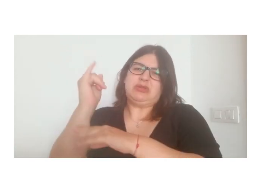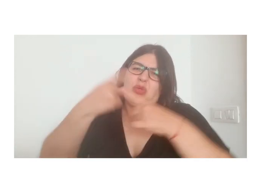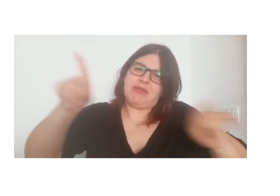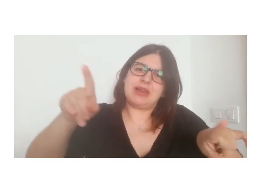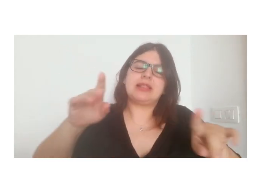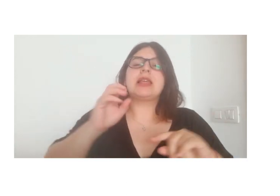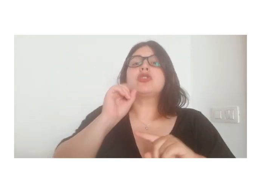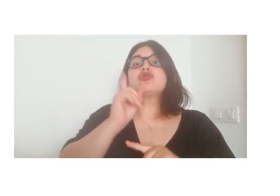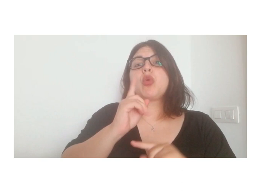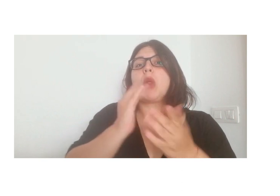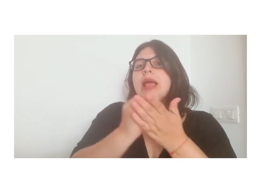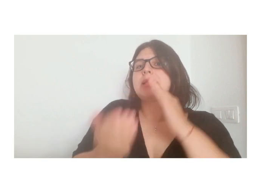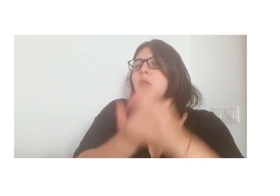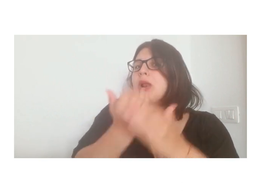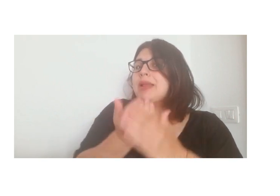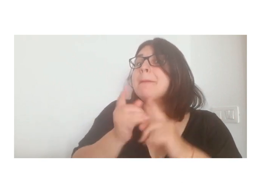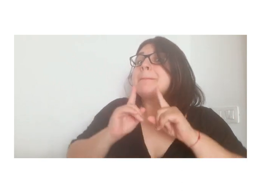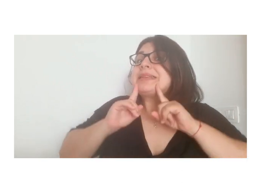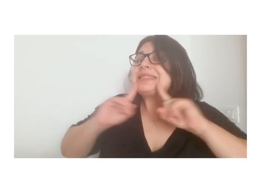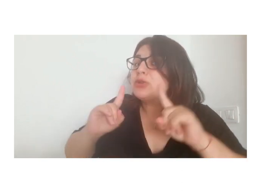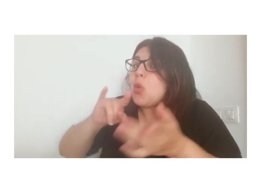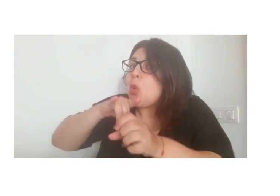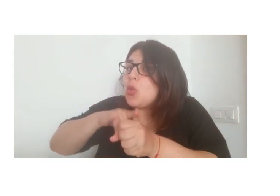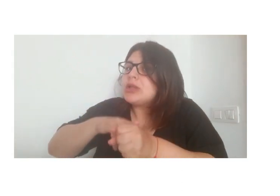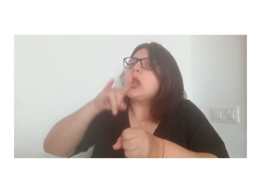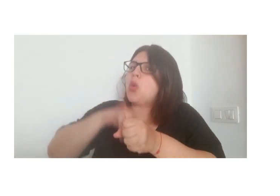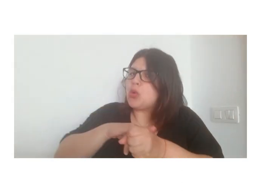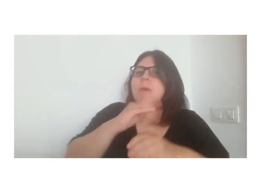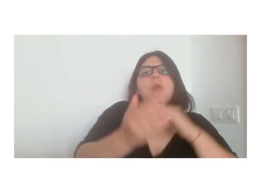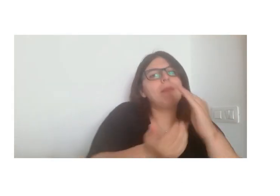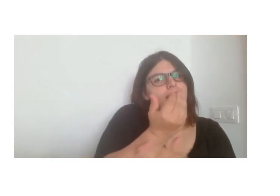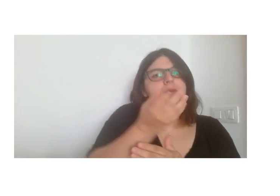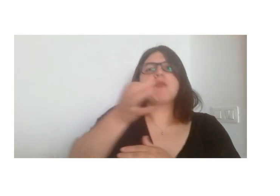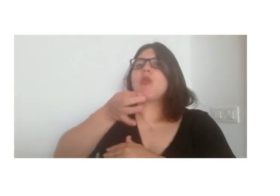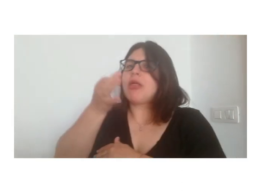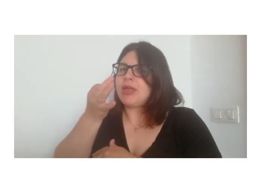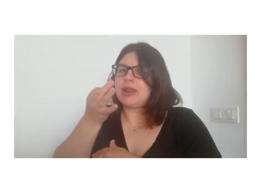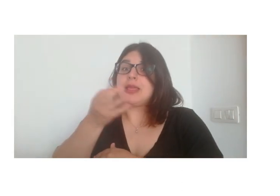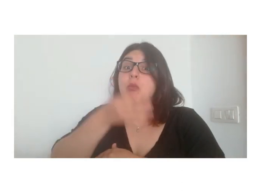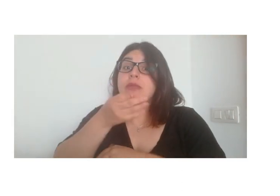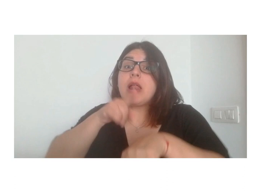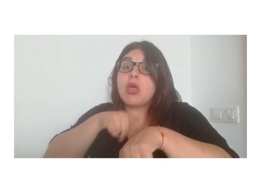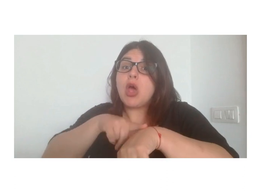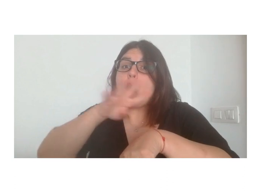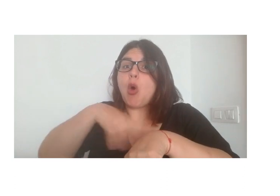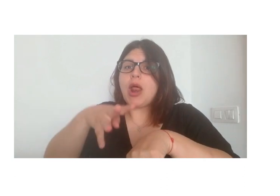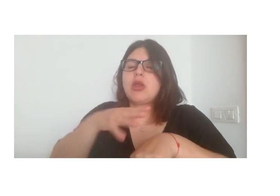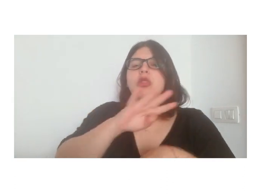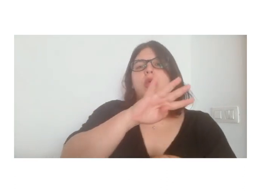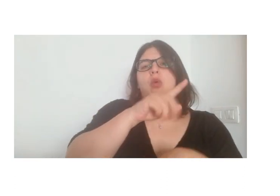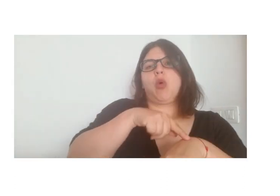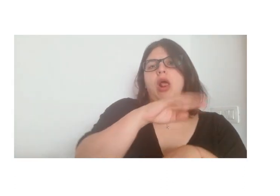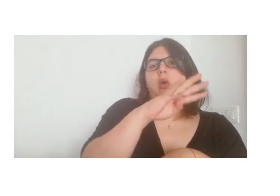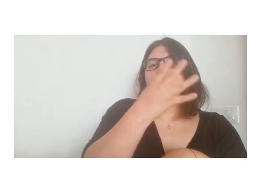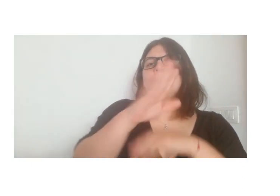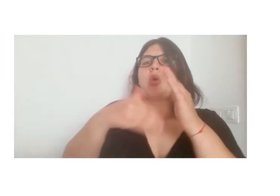a la educación primaria. Solo hay clases por la mañana, excepto un día, el lunes, que hay clases por la